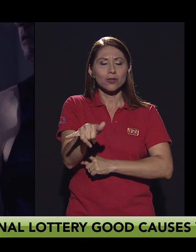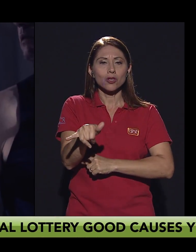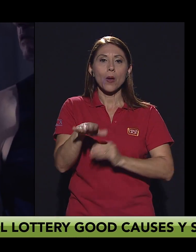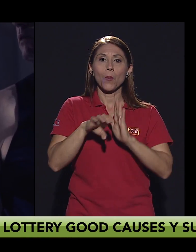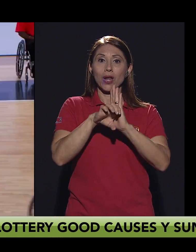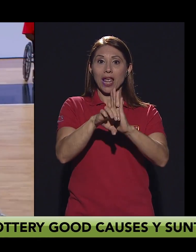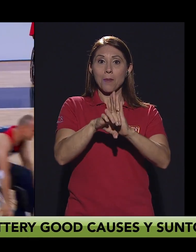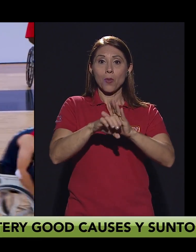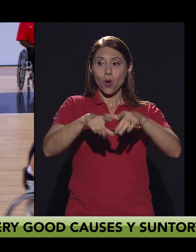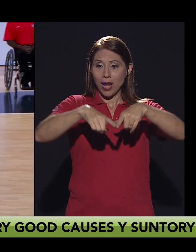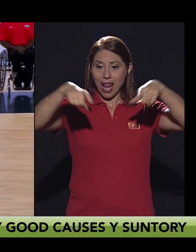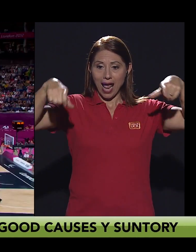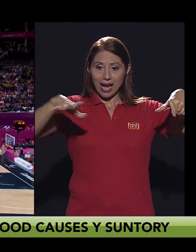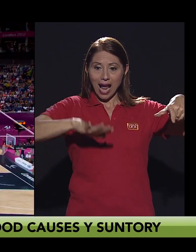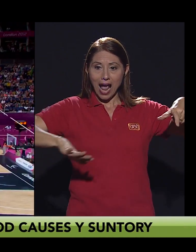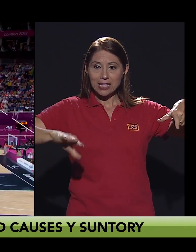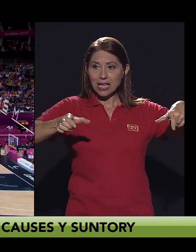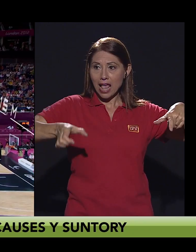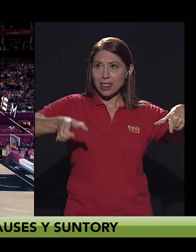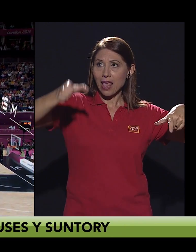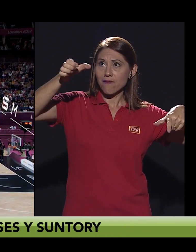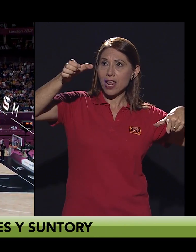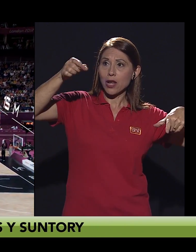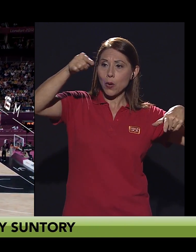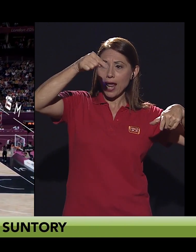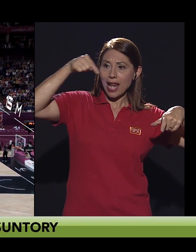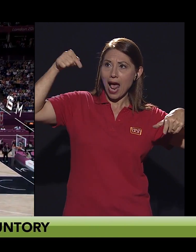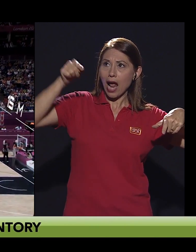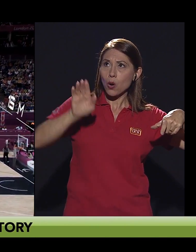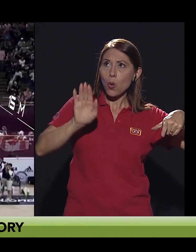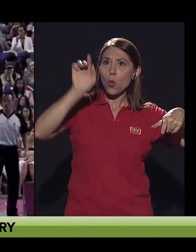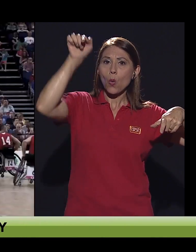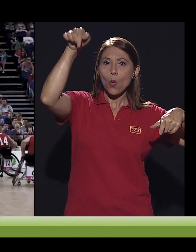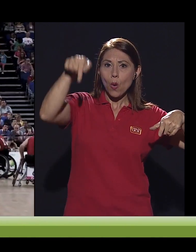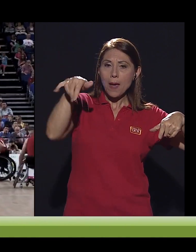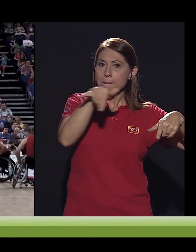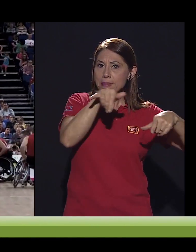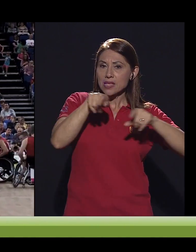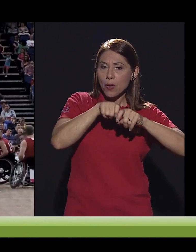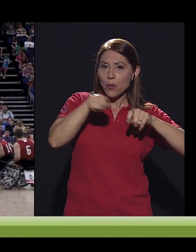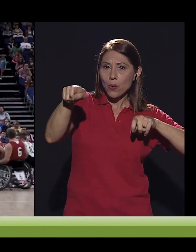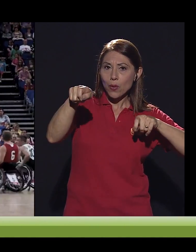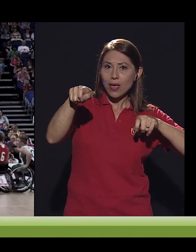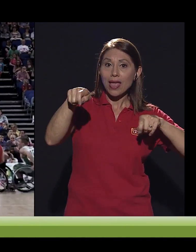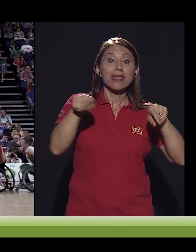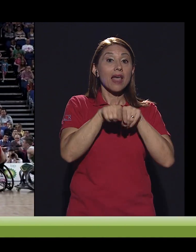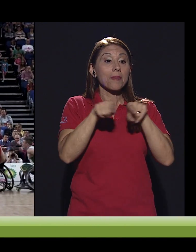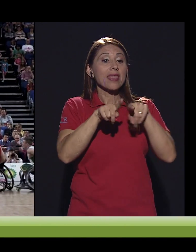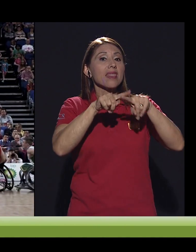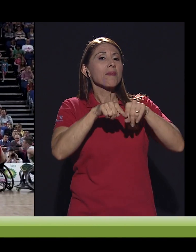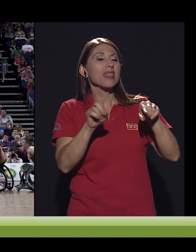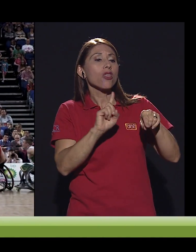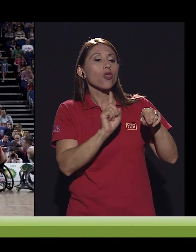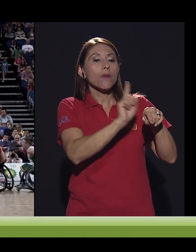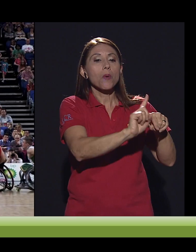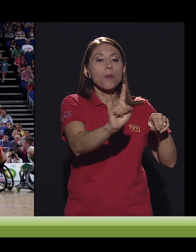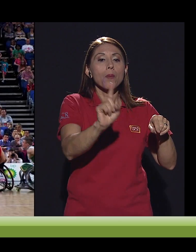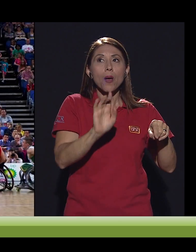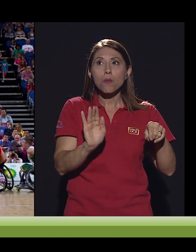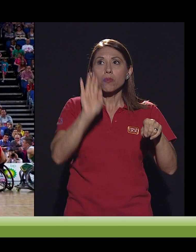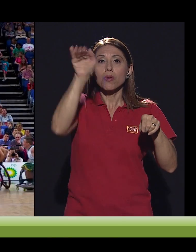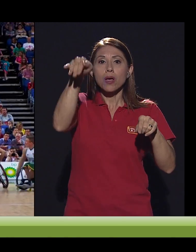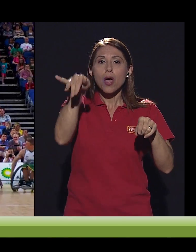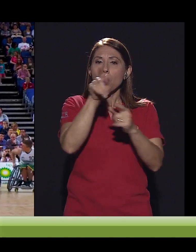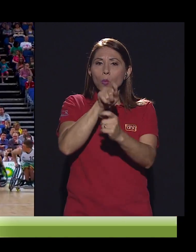Por ejemplo, la cancha, el tablero y el aro tienen las mismas dimensiones. Los tiros según la zona tienen el mismo puntaje y el tiempo